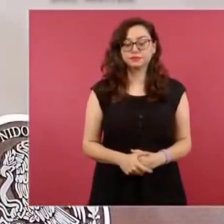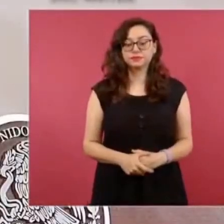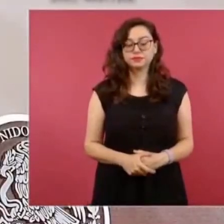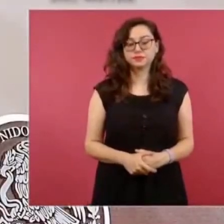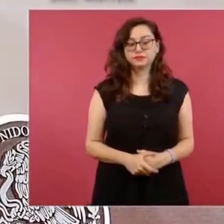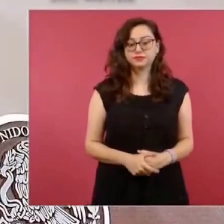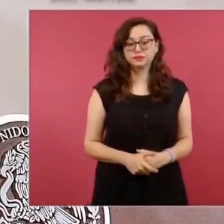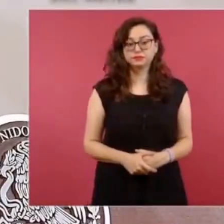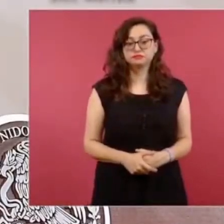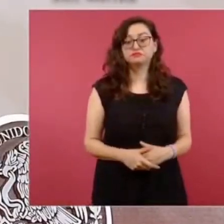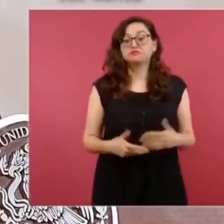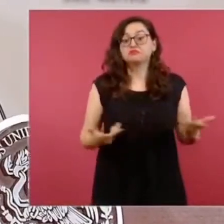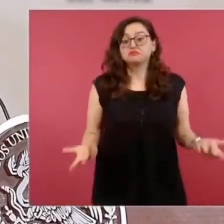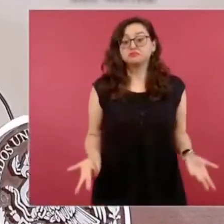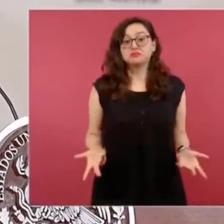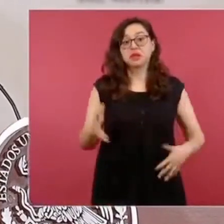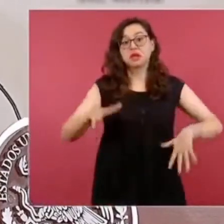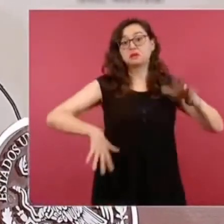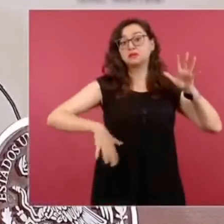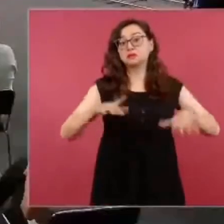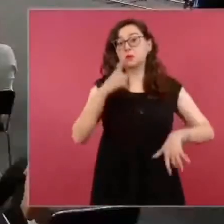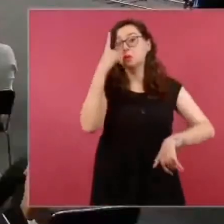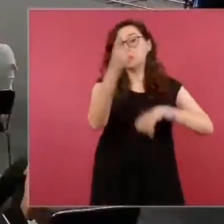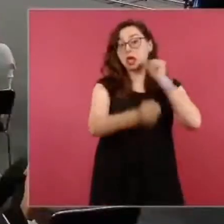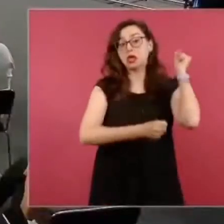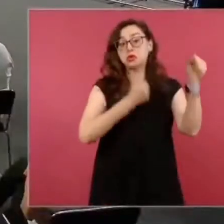Y se vuelven a ver a lo mejor al año.